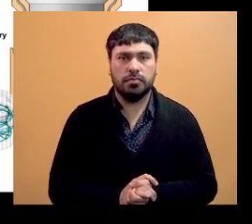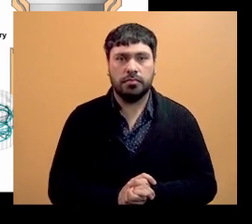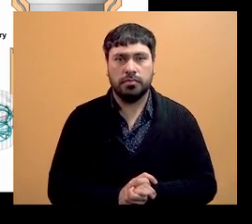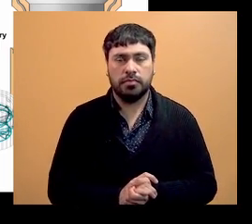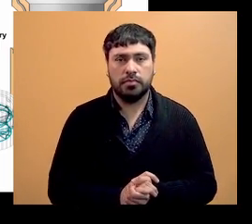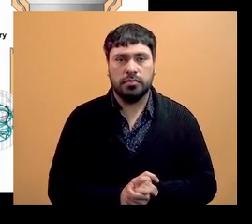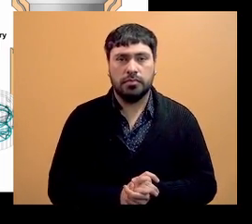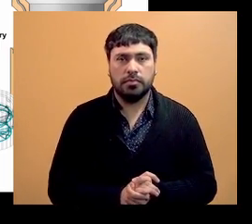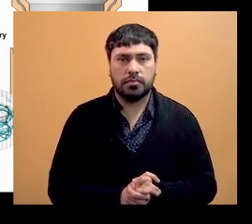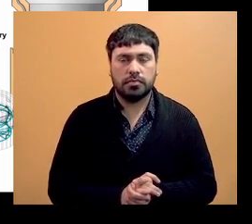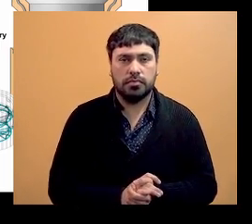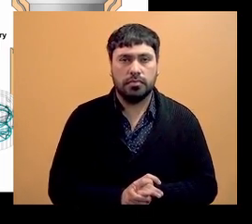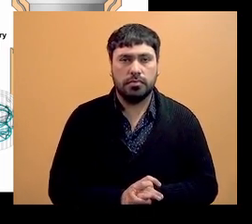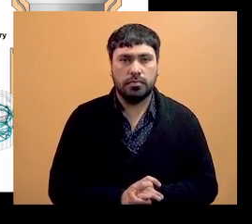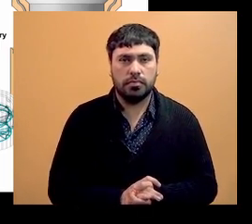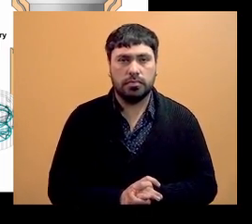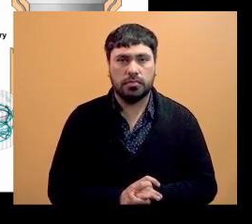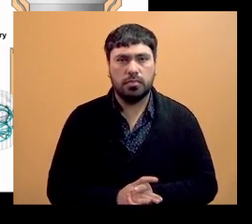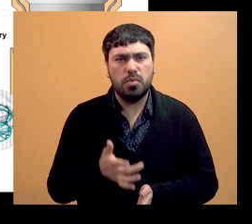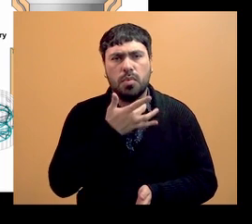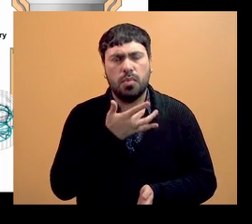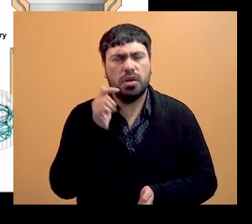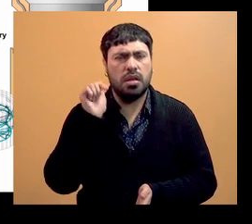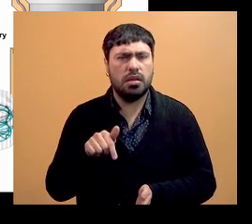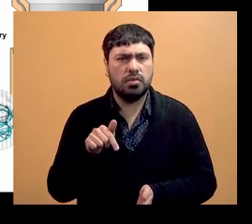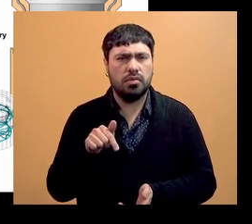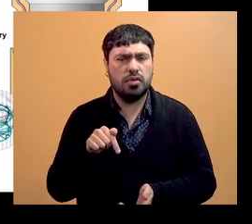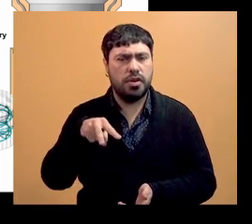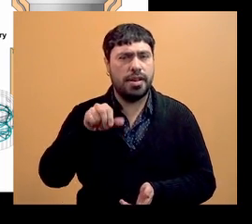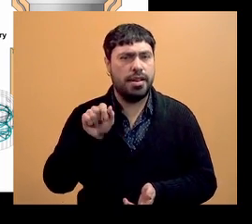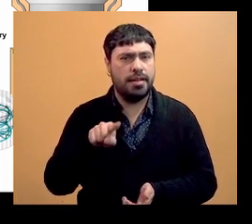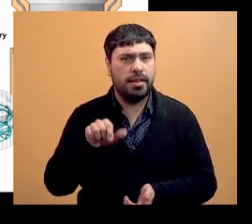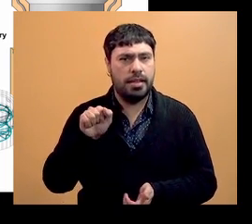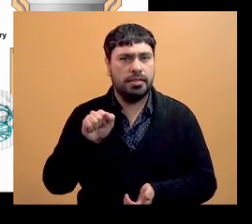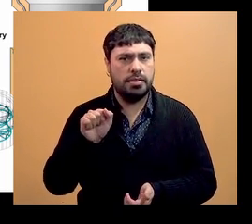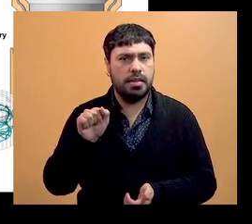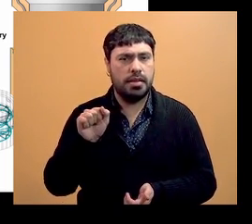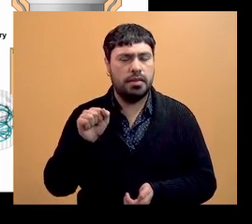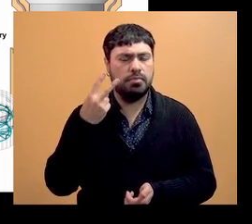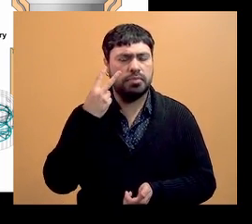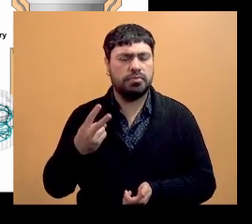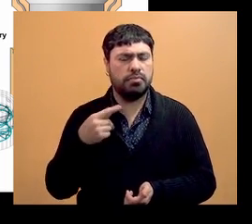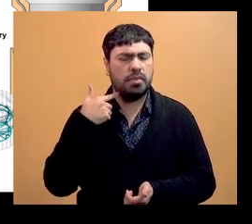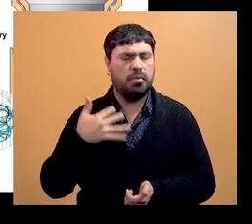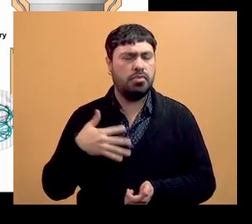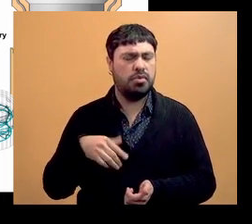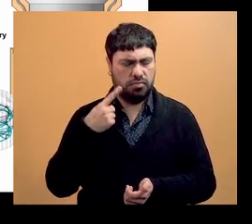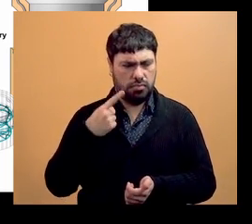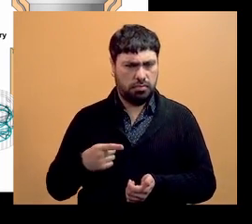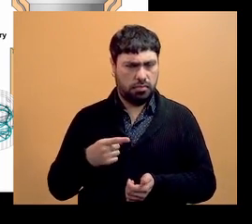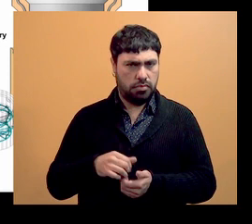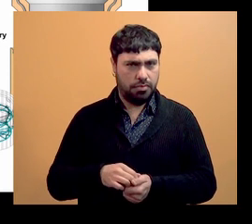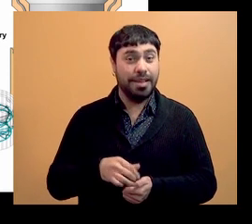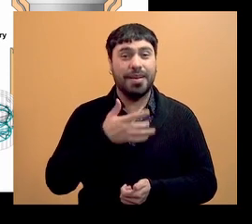Respecto al por qué esto le interesa a NASA, porque por supuesto la manera tradicional